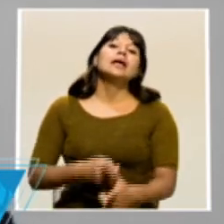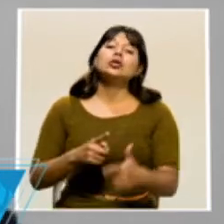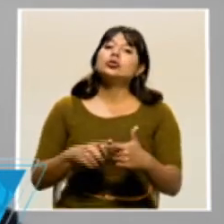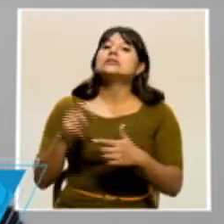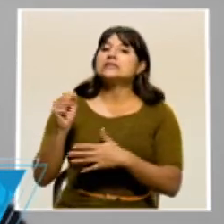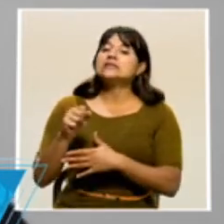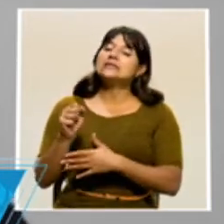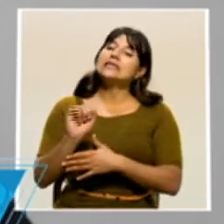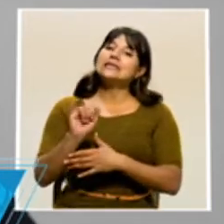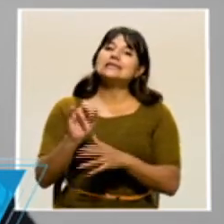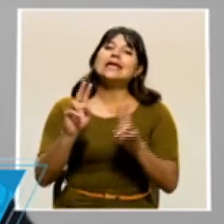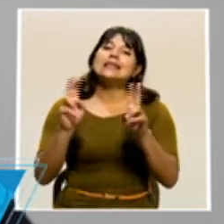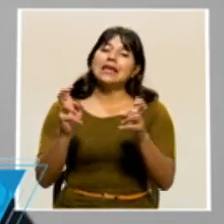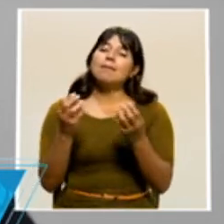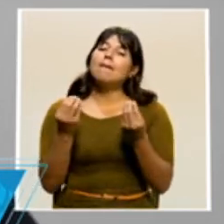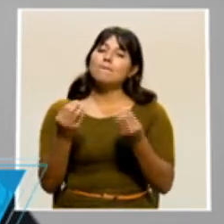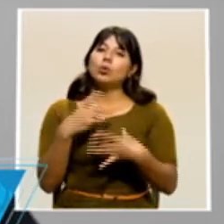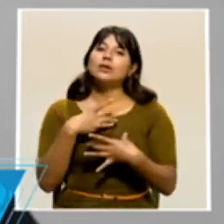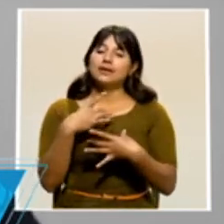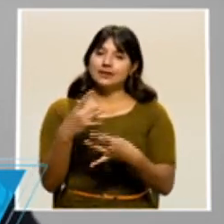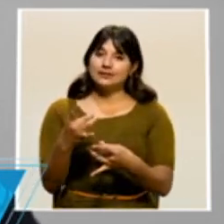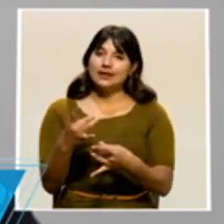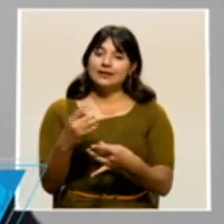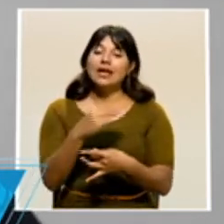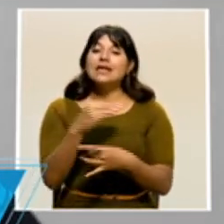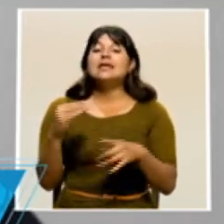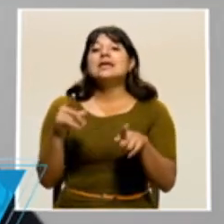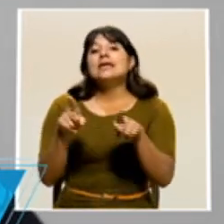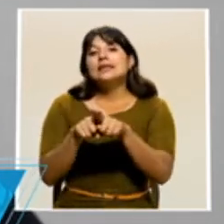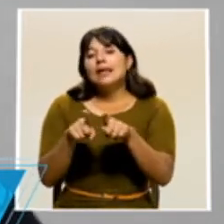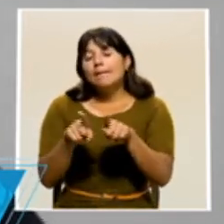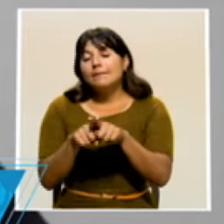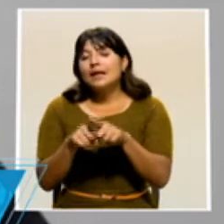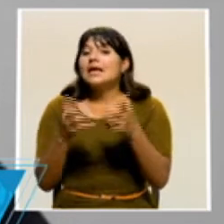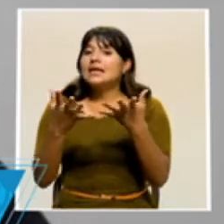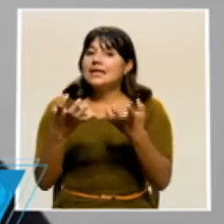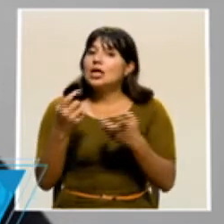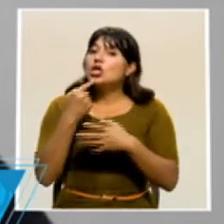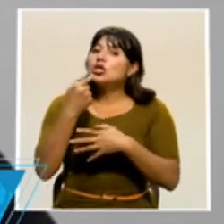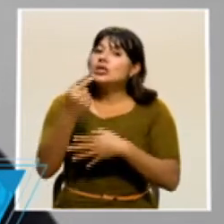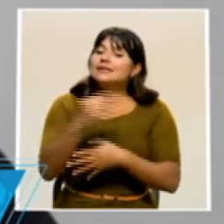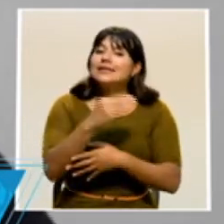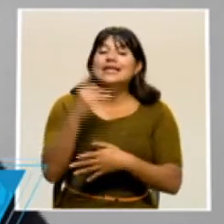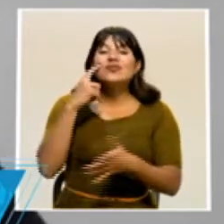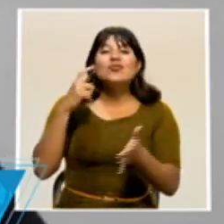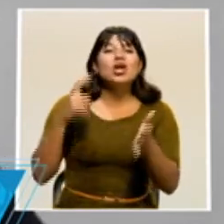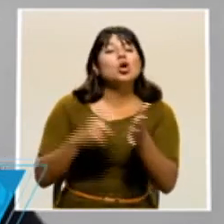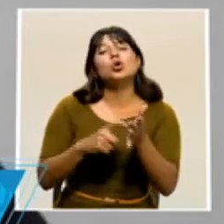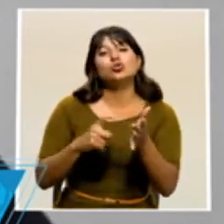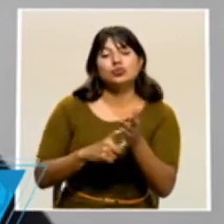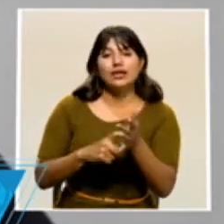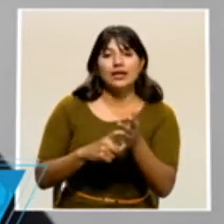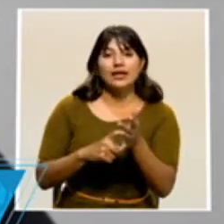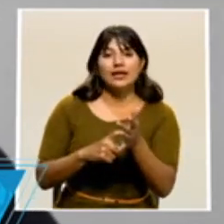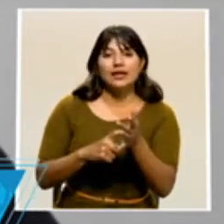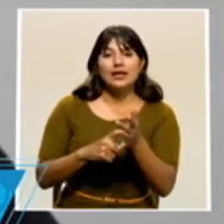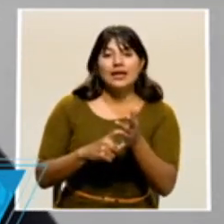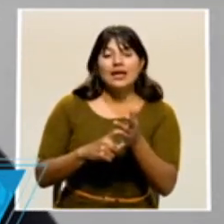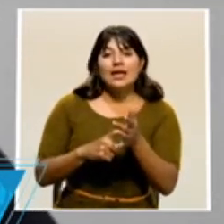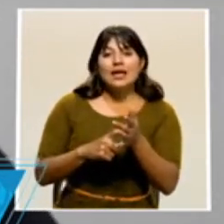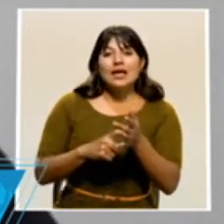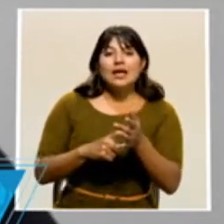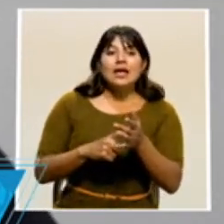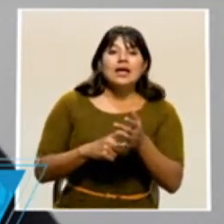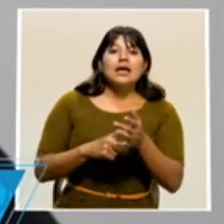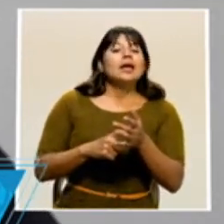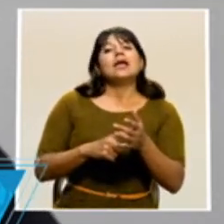tema muy interesante, y también, ¿verdad?, decir y reconocer que la tributación, que la evasión nunca va a